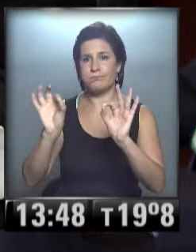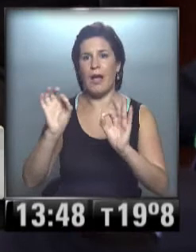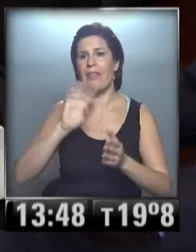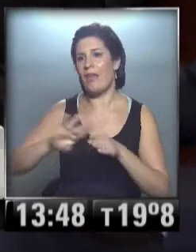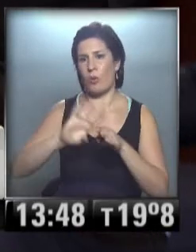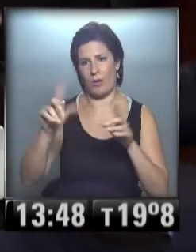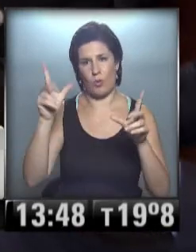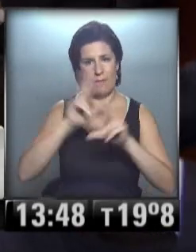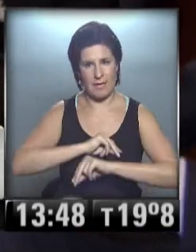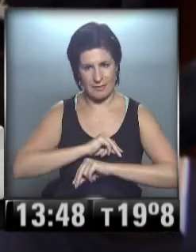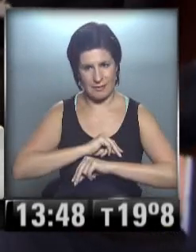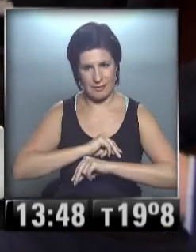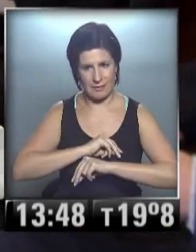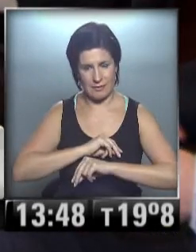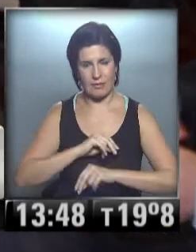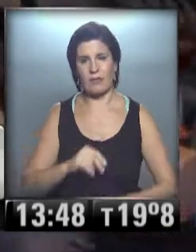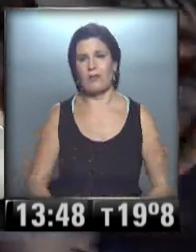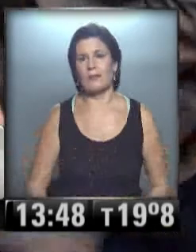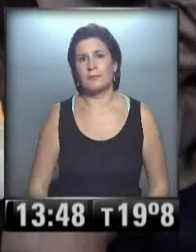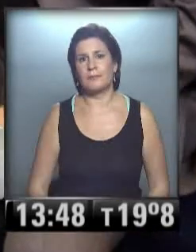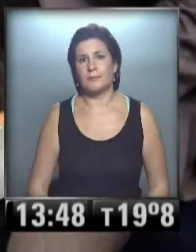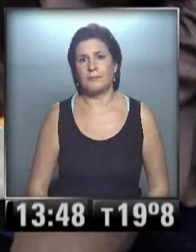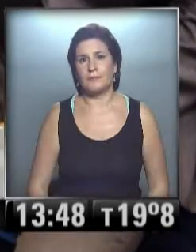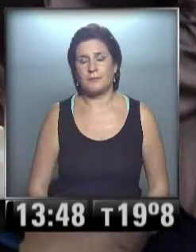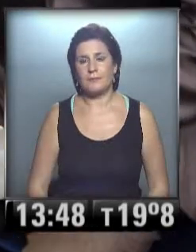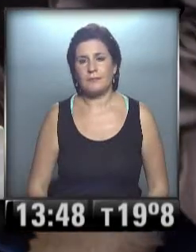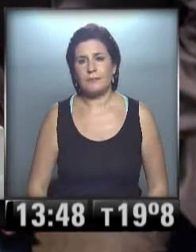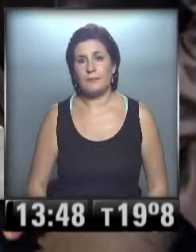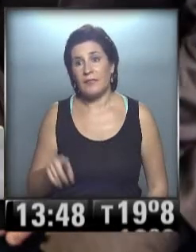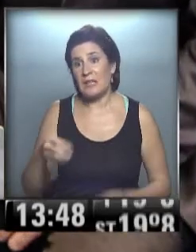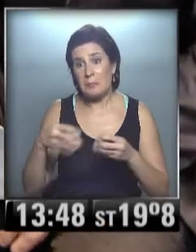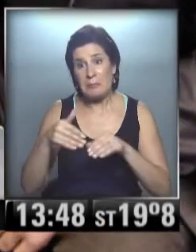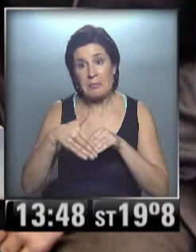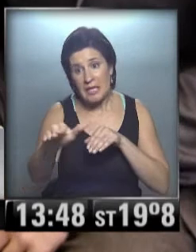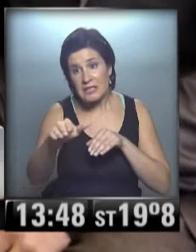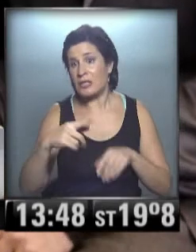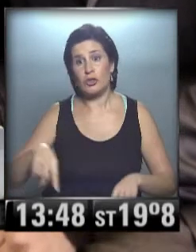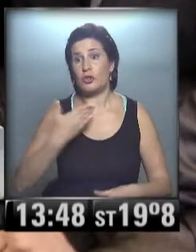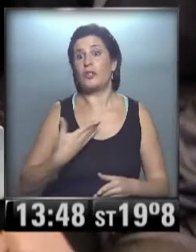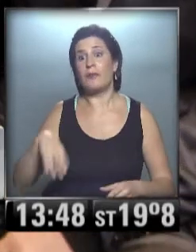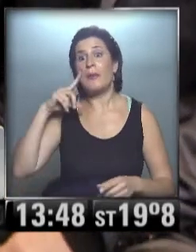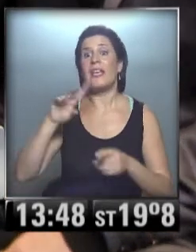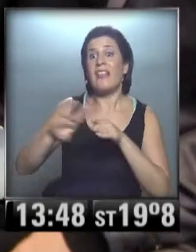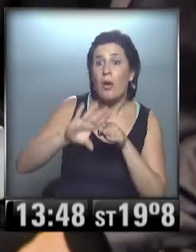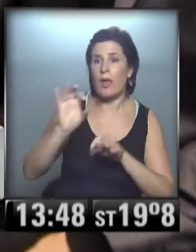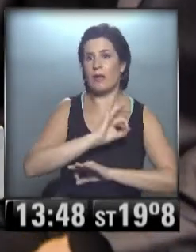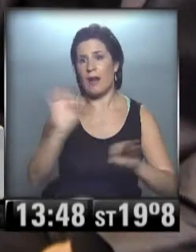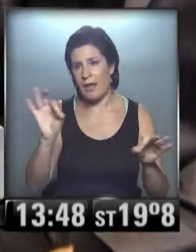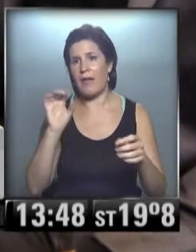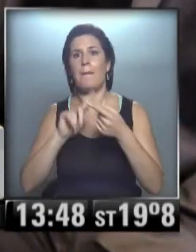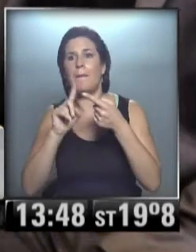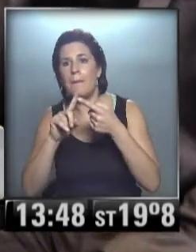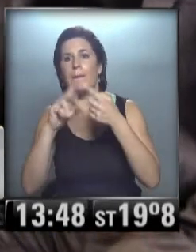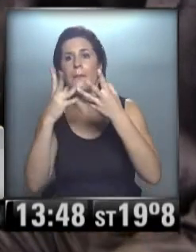totalidad de lo que se le debía, y a partir de ese momento no tenemos ni deuda con el Fondo Monetario, ni un